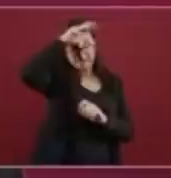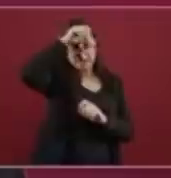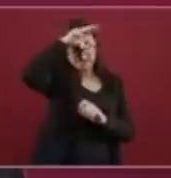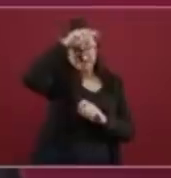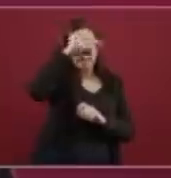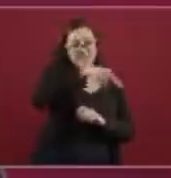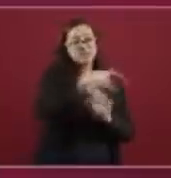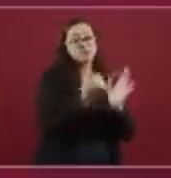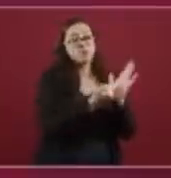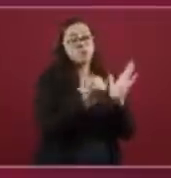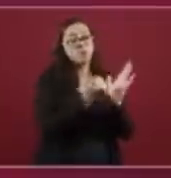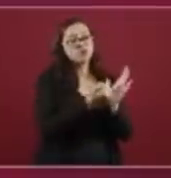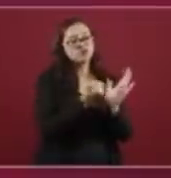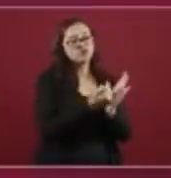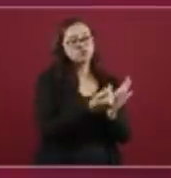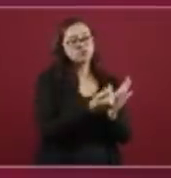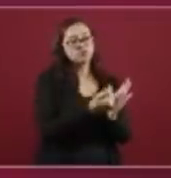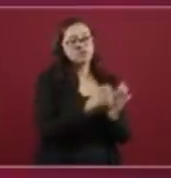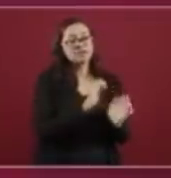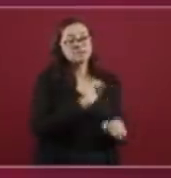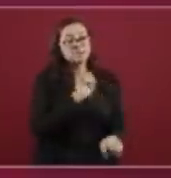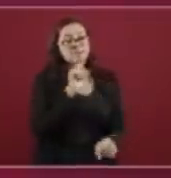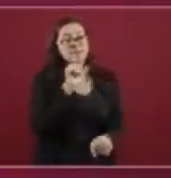que tiene que ir